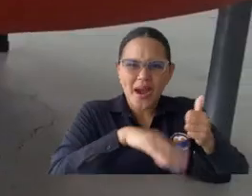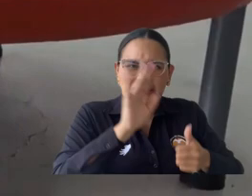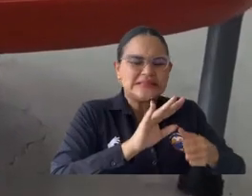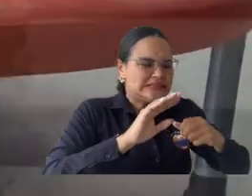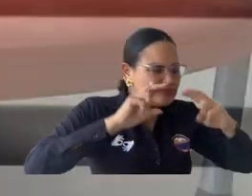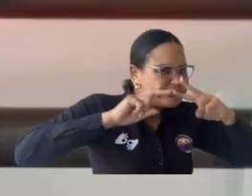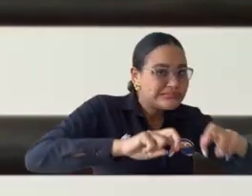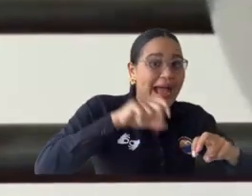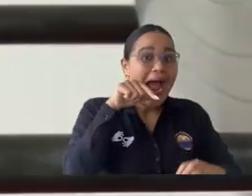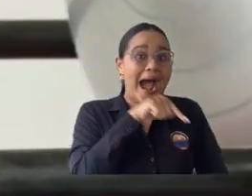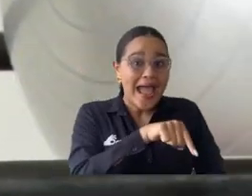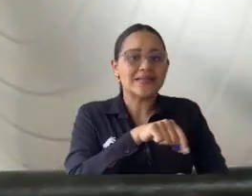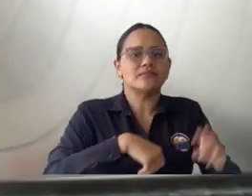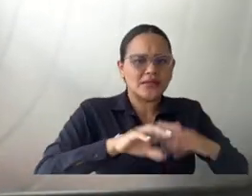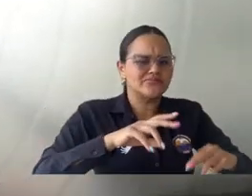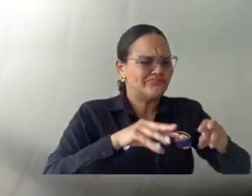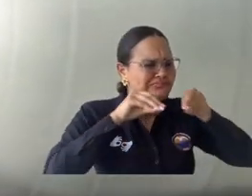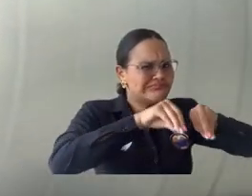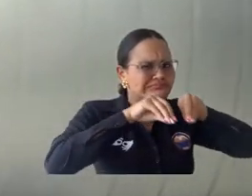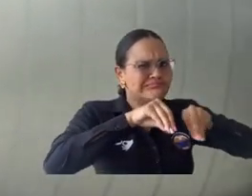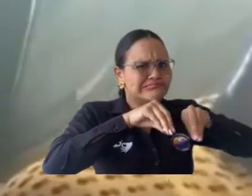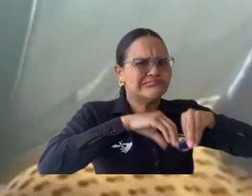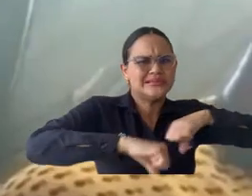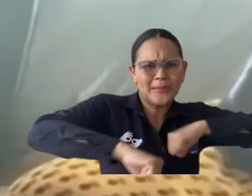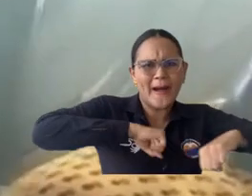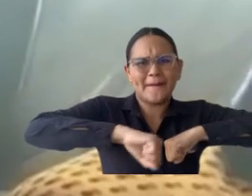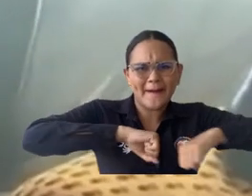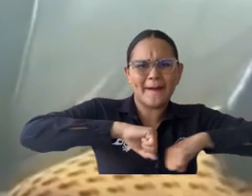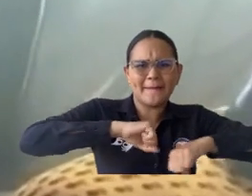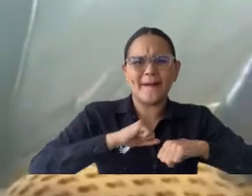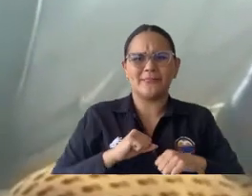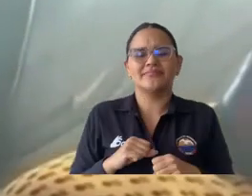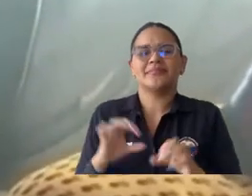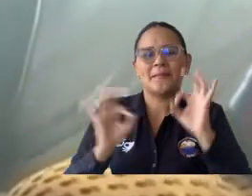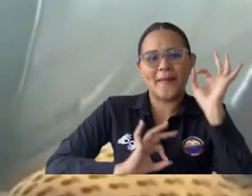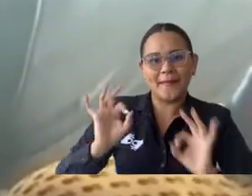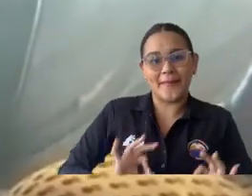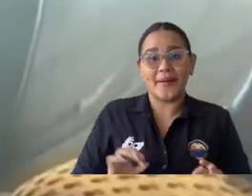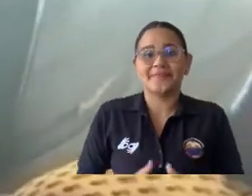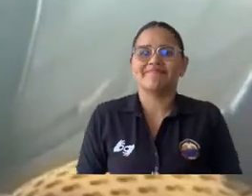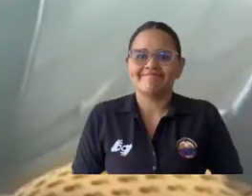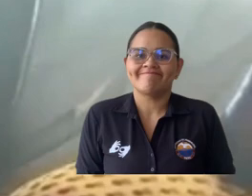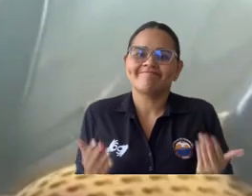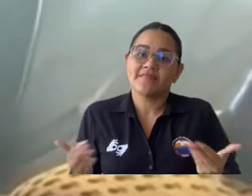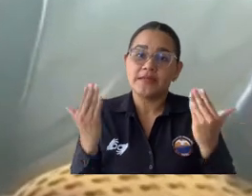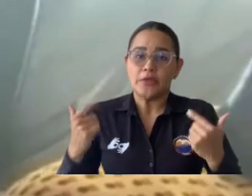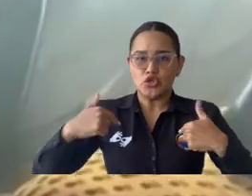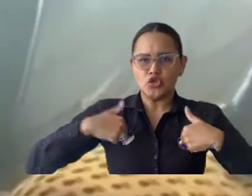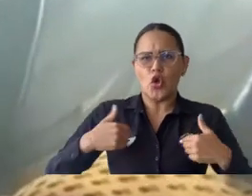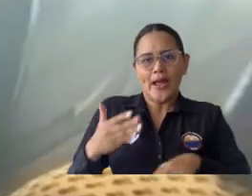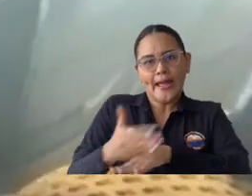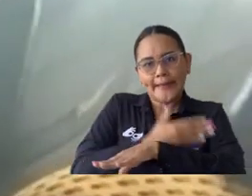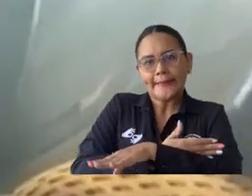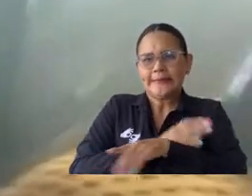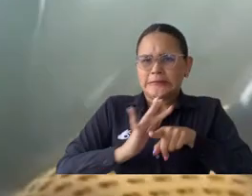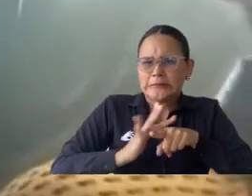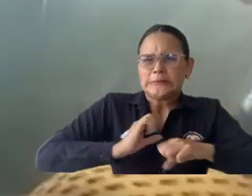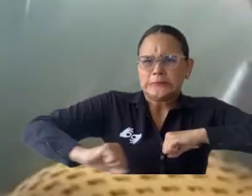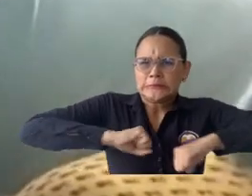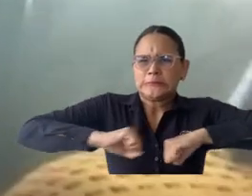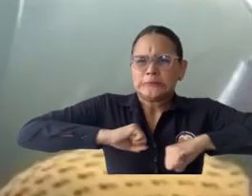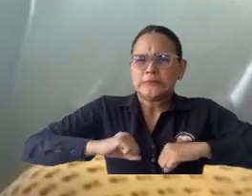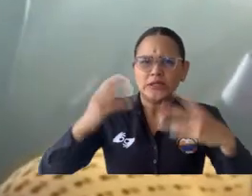Pues me interesa mucho llegar a una buena atlética. Y en mis entrenamientos, a nivel administrativo, a nivel personal